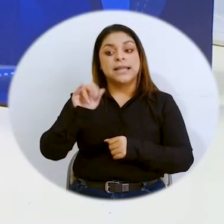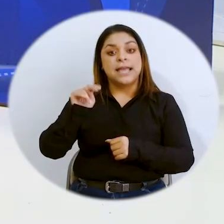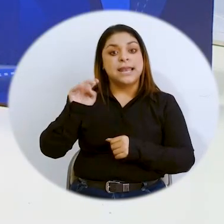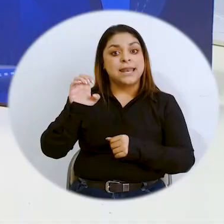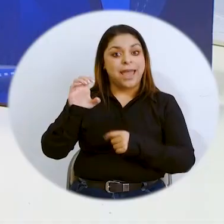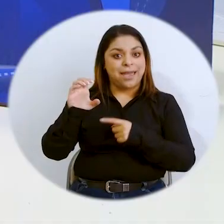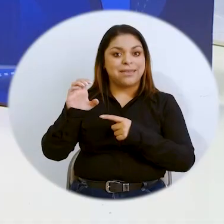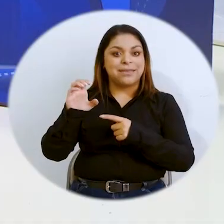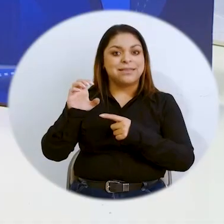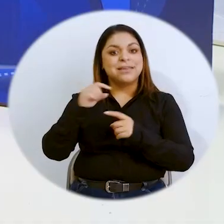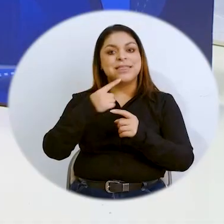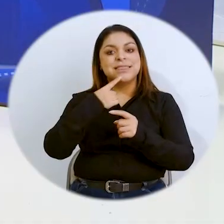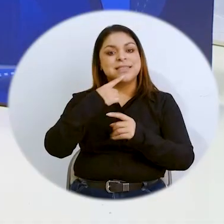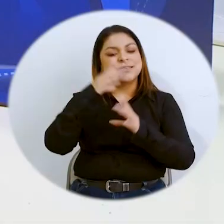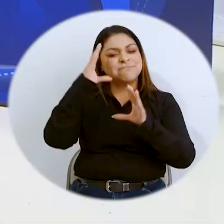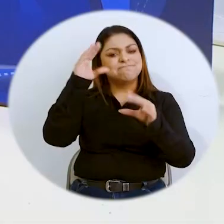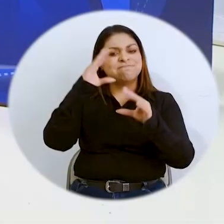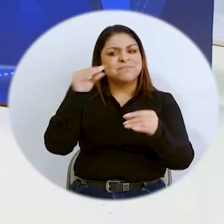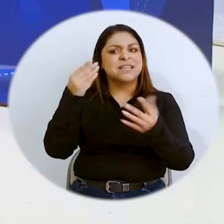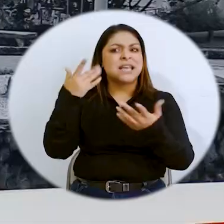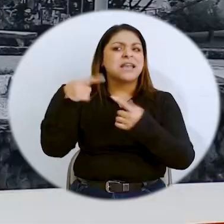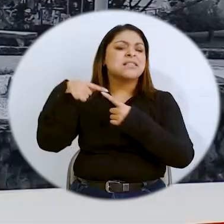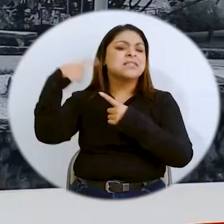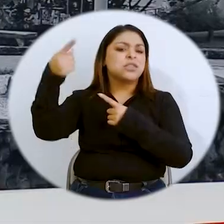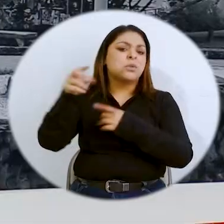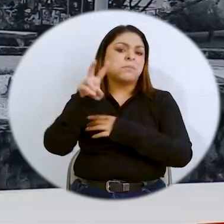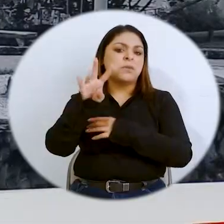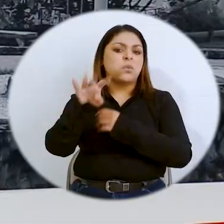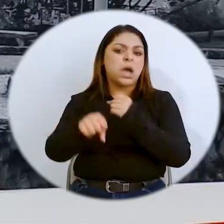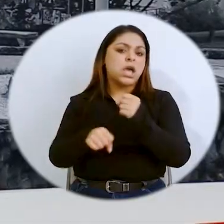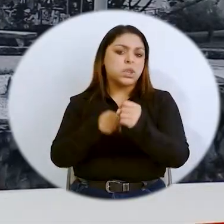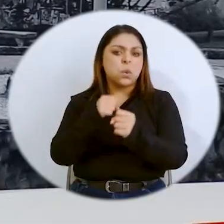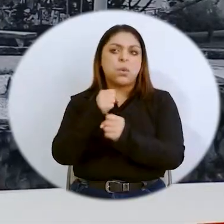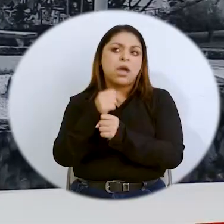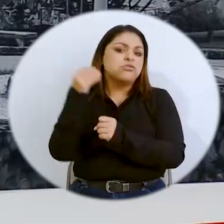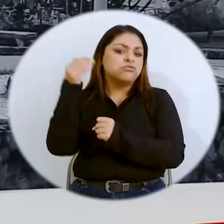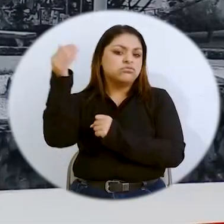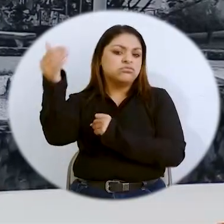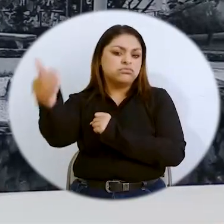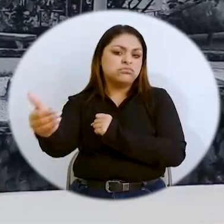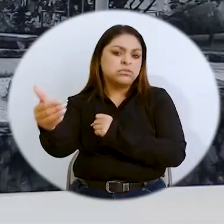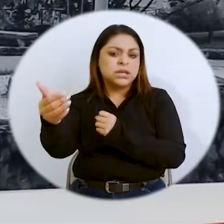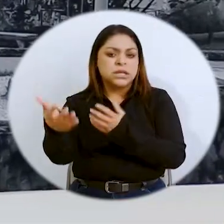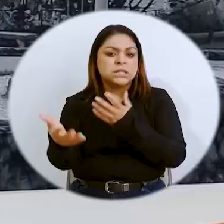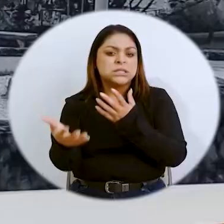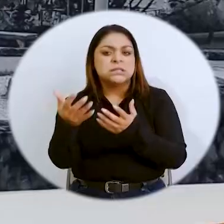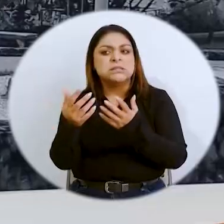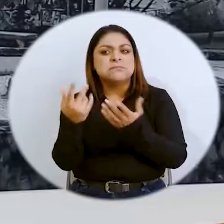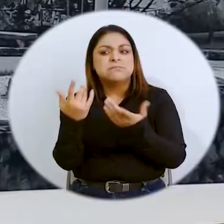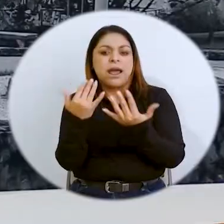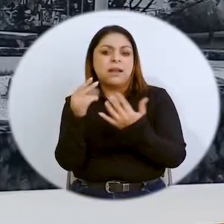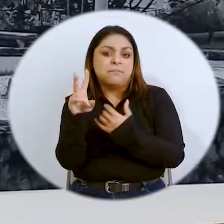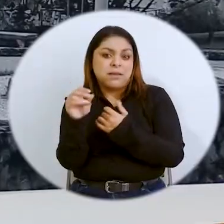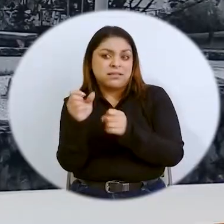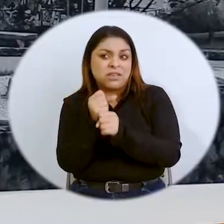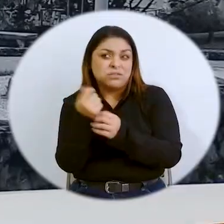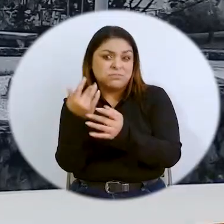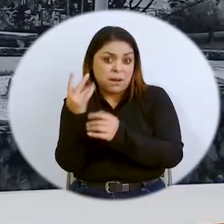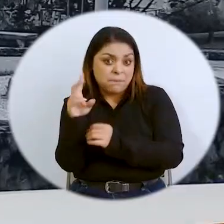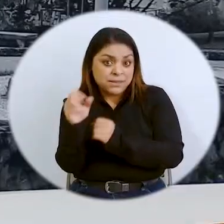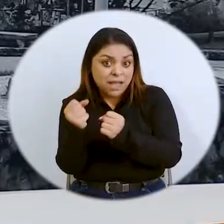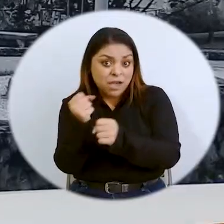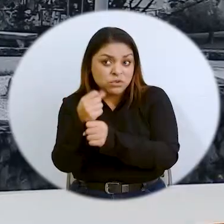del INEC, ¿verdad?, nos hablan de que el momento más álgido va a ser como dentro de 24 años. Creo que esa visión de que, bueno, vamos a esperar unos 20 años para ver qué